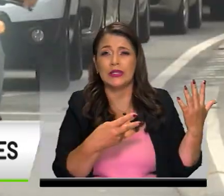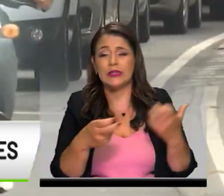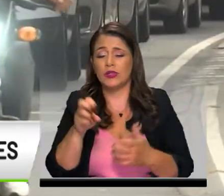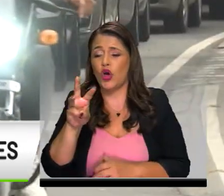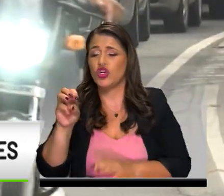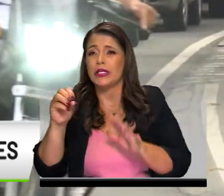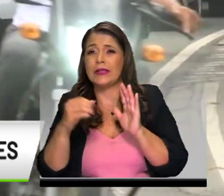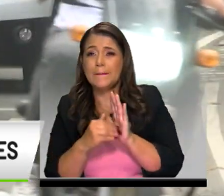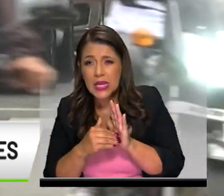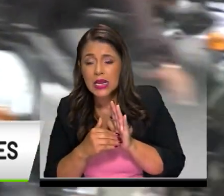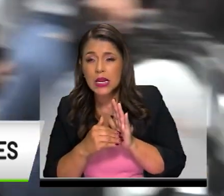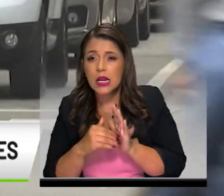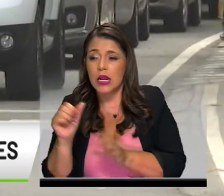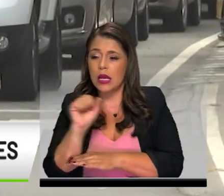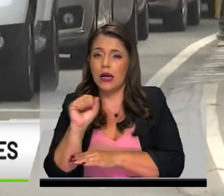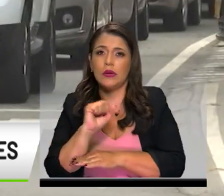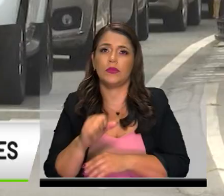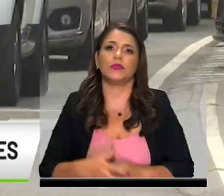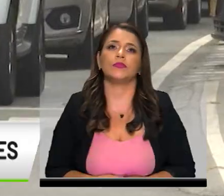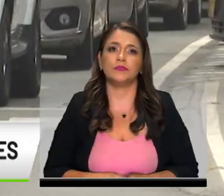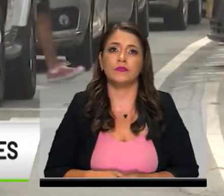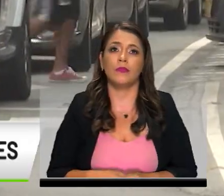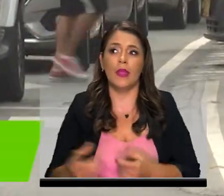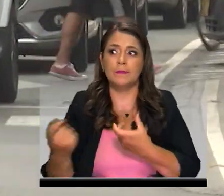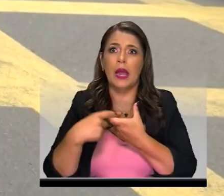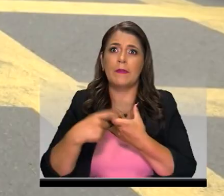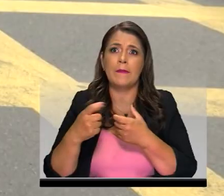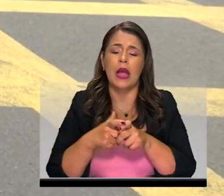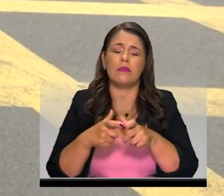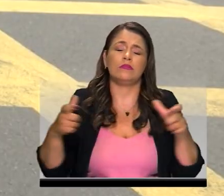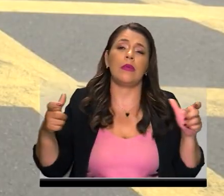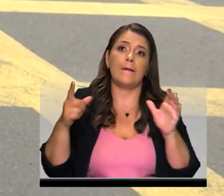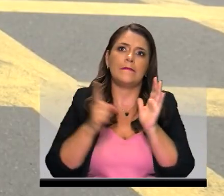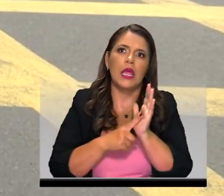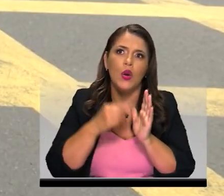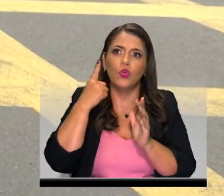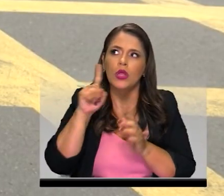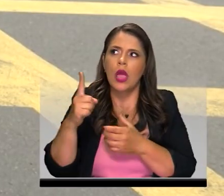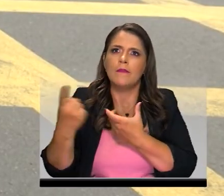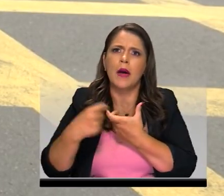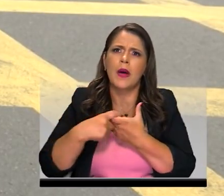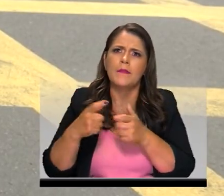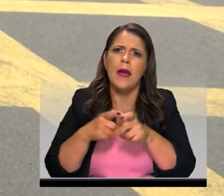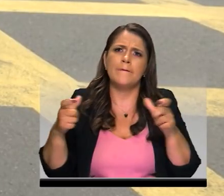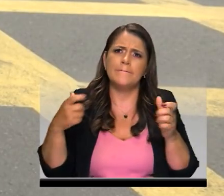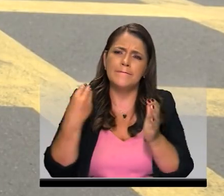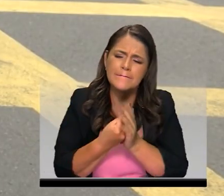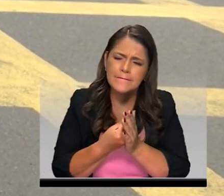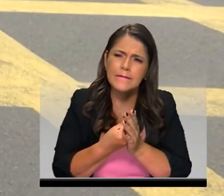1.780.000 vehículos, pero además se matriculan 1.000 más. Los especialistas coinciden en que, más allá de